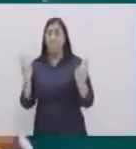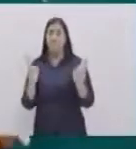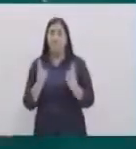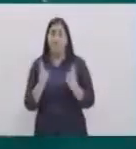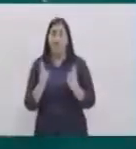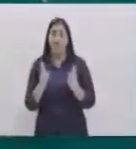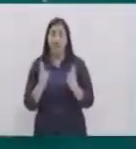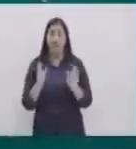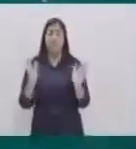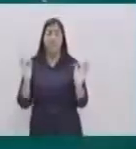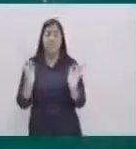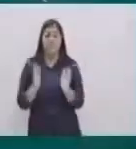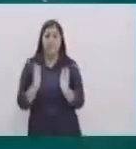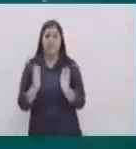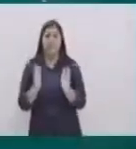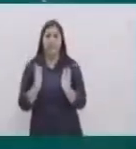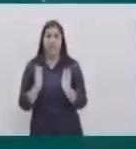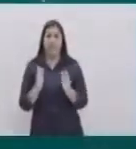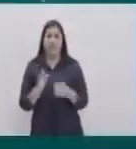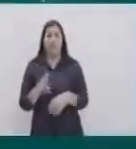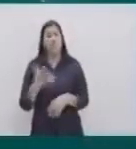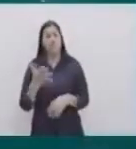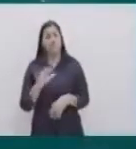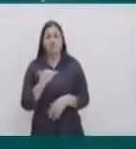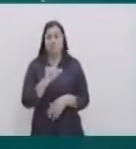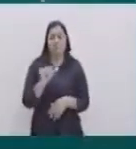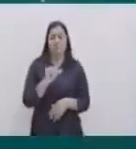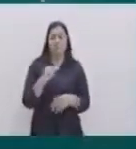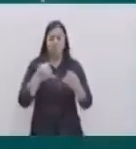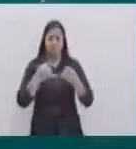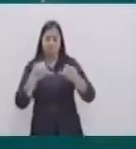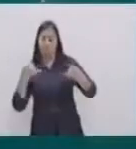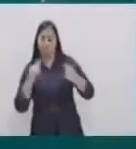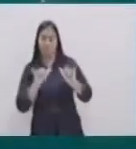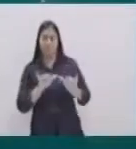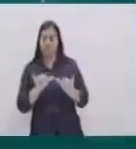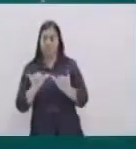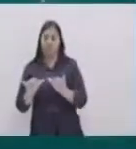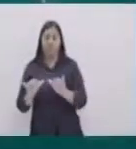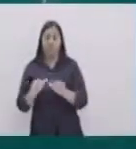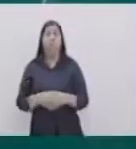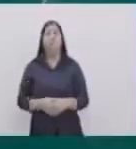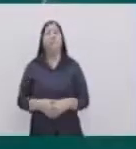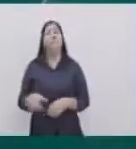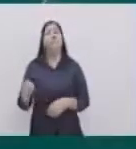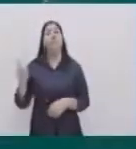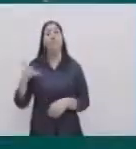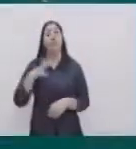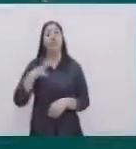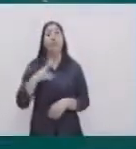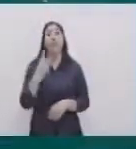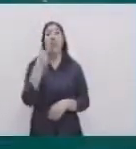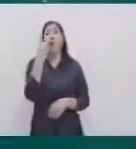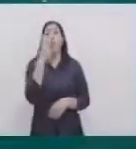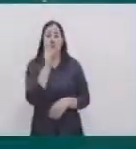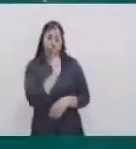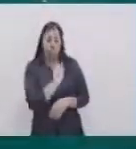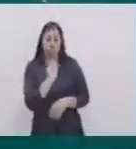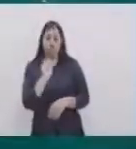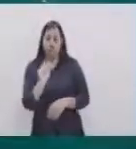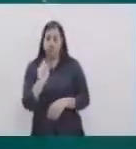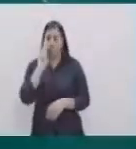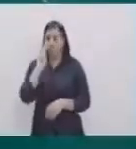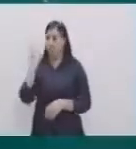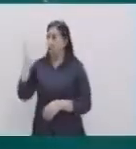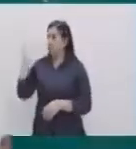ustedes gusten, pero deben ser más pequeñas y del mismo tamaño. Así. Y vamos a tener otros dos puntos, los